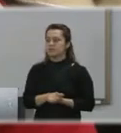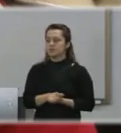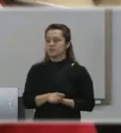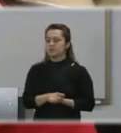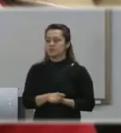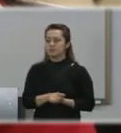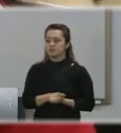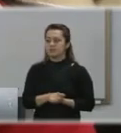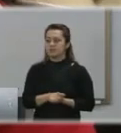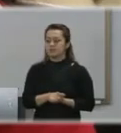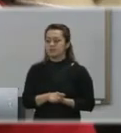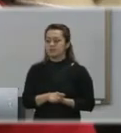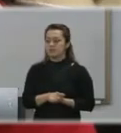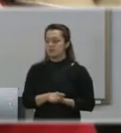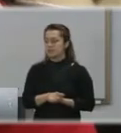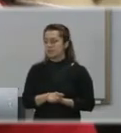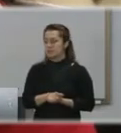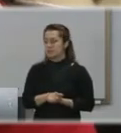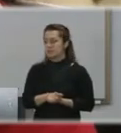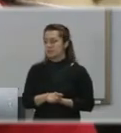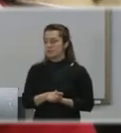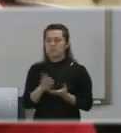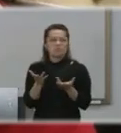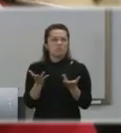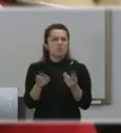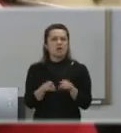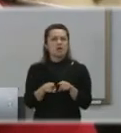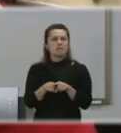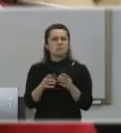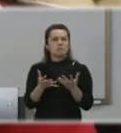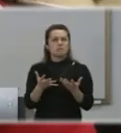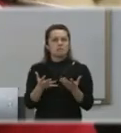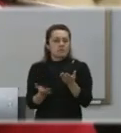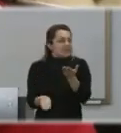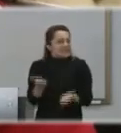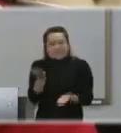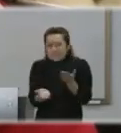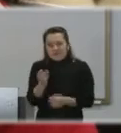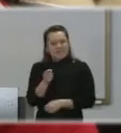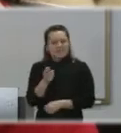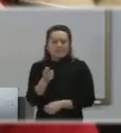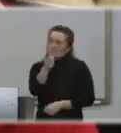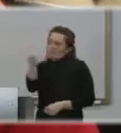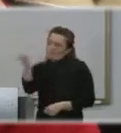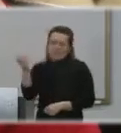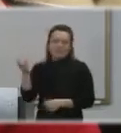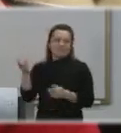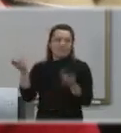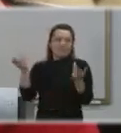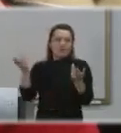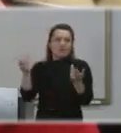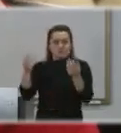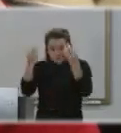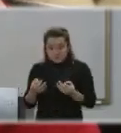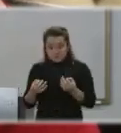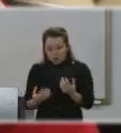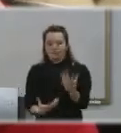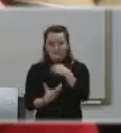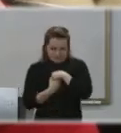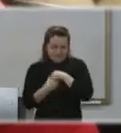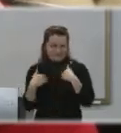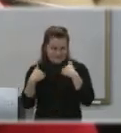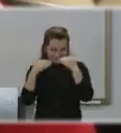es mucho más, no sé, dependiendo de, o pues viviendo la discapacidad, se